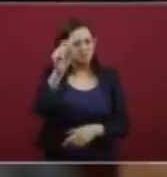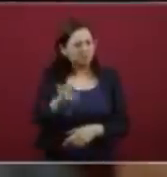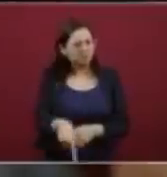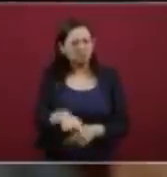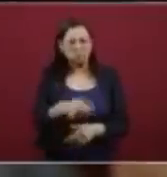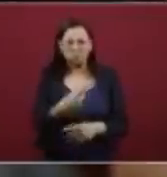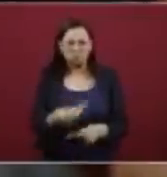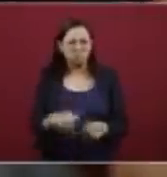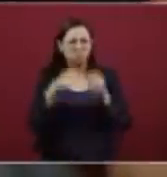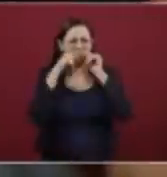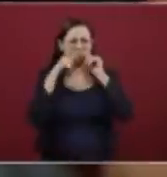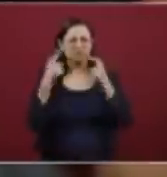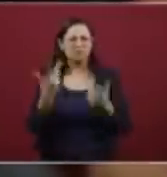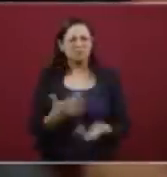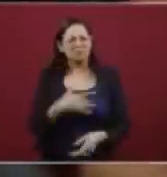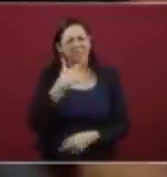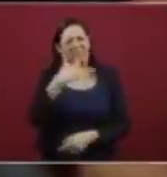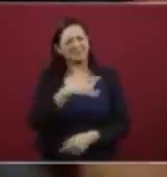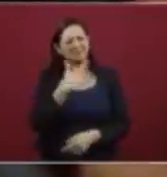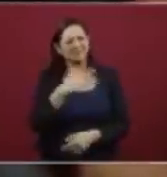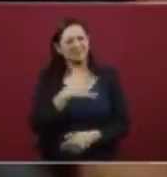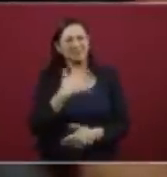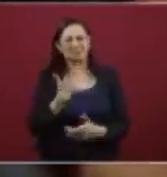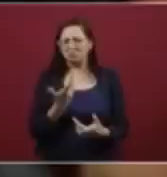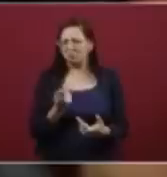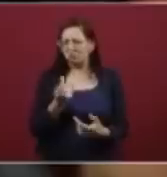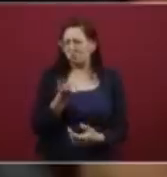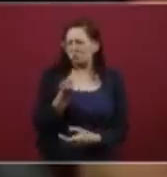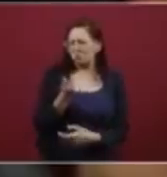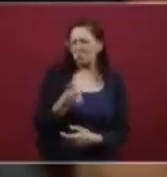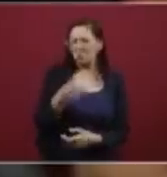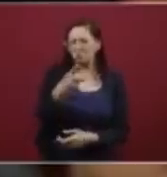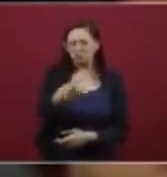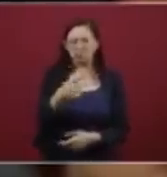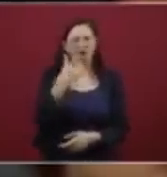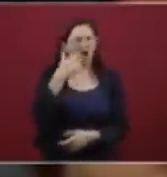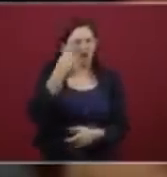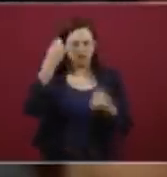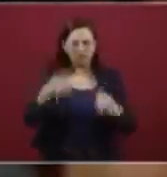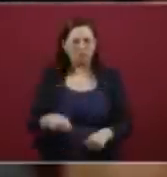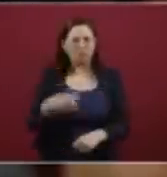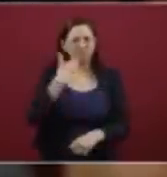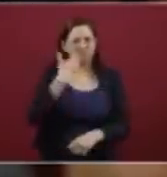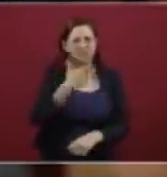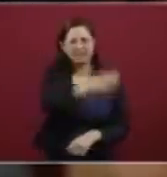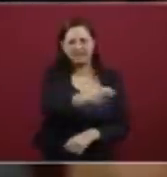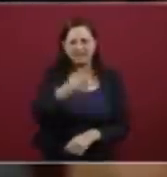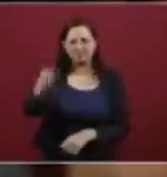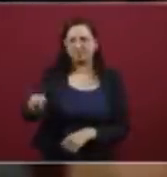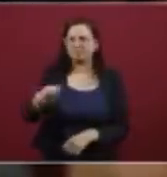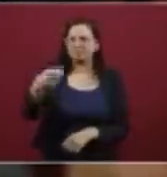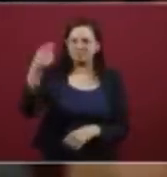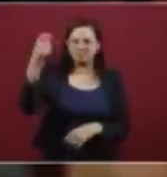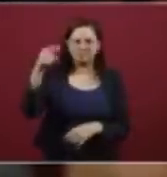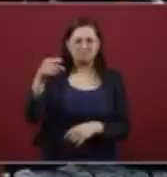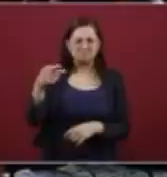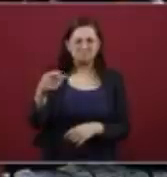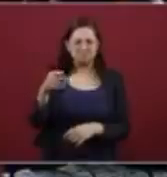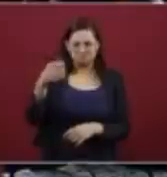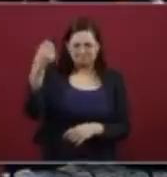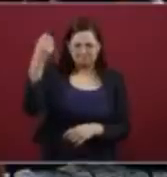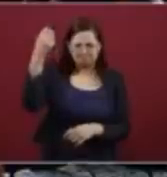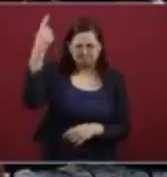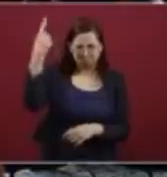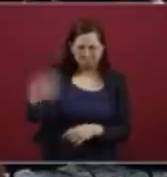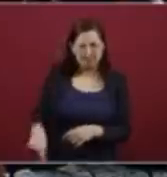podría interpretarse pues como un signo de que usted quiere imponer a estas personas necesariamente. Gracias.